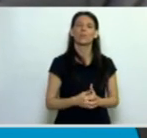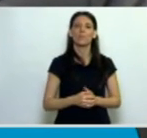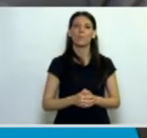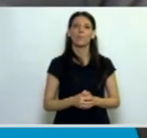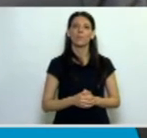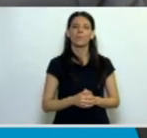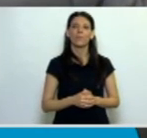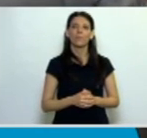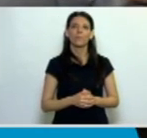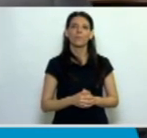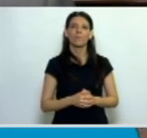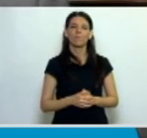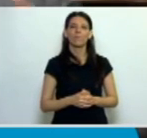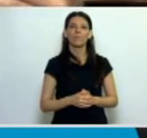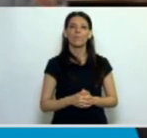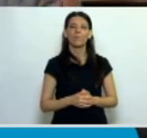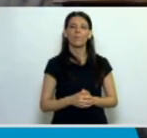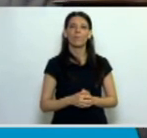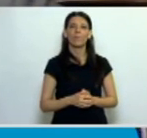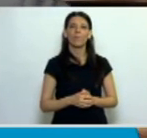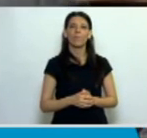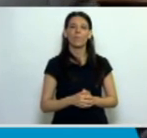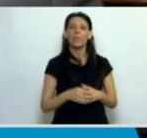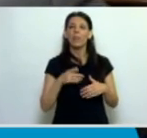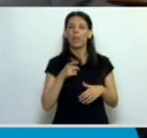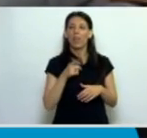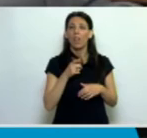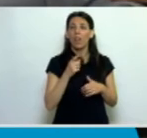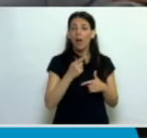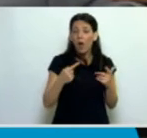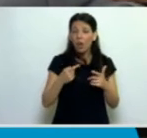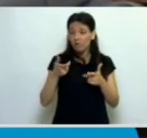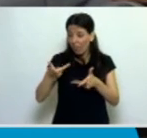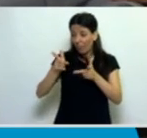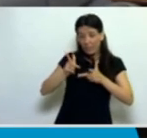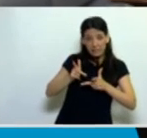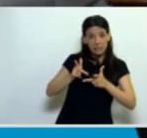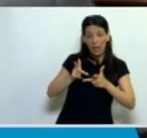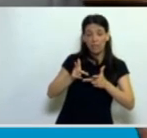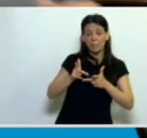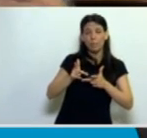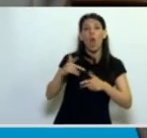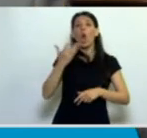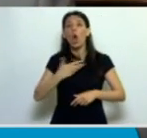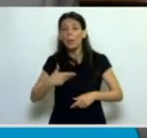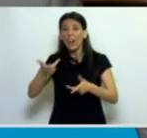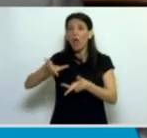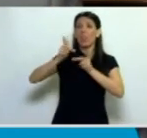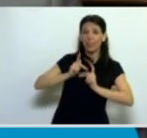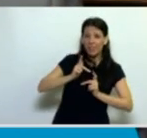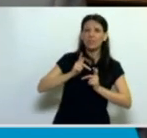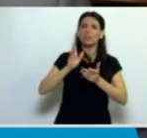es ir en contra de lo que están sosteniendo desde el gobierno de poner